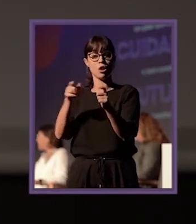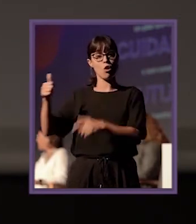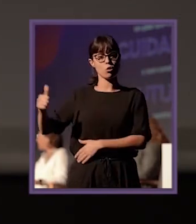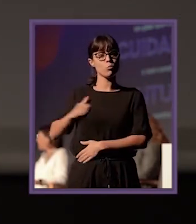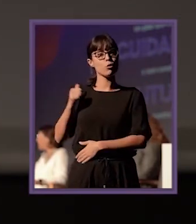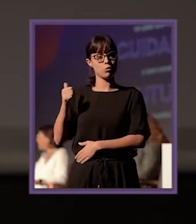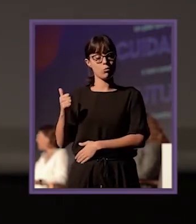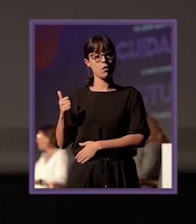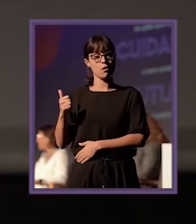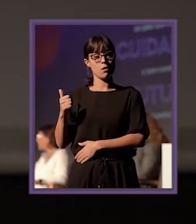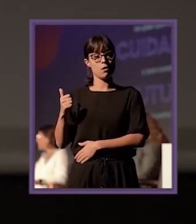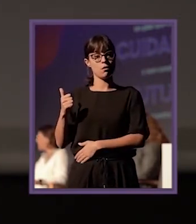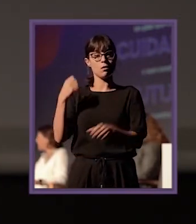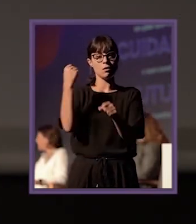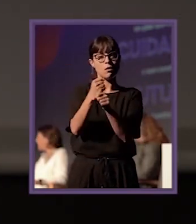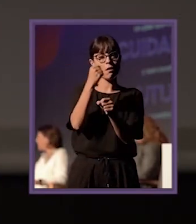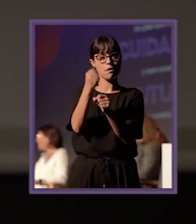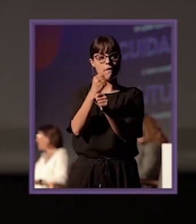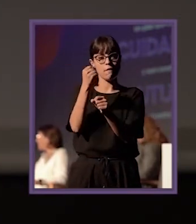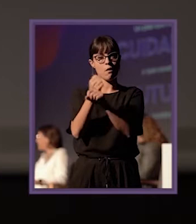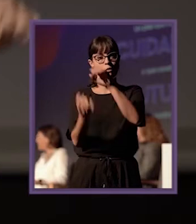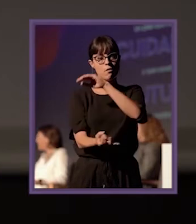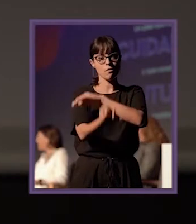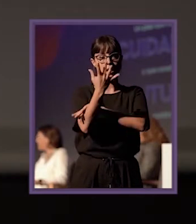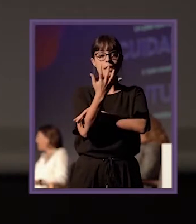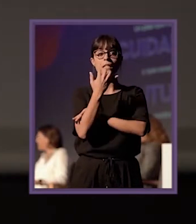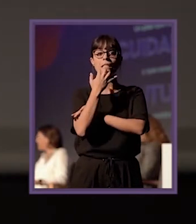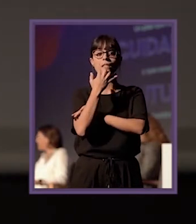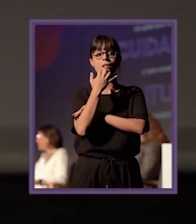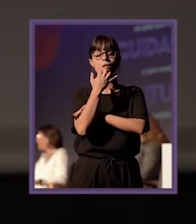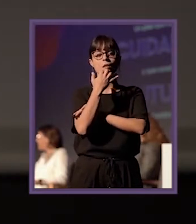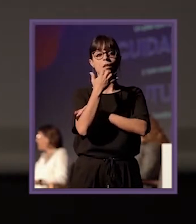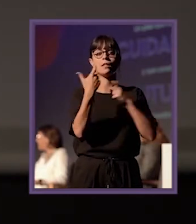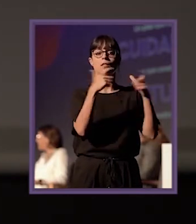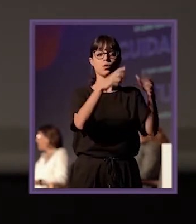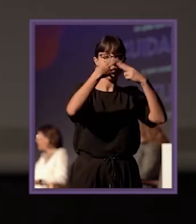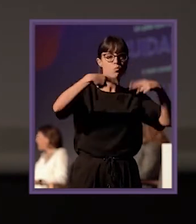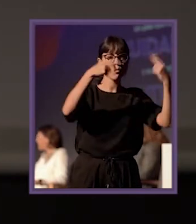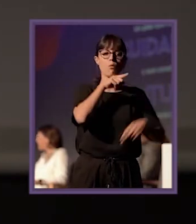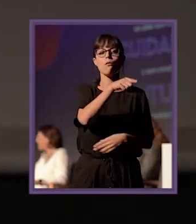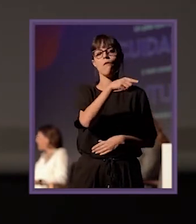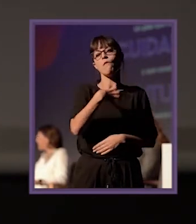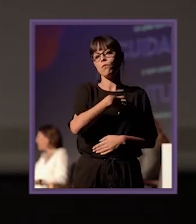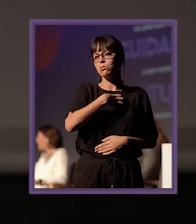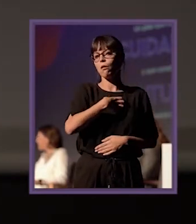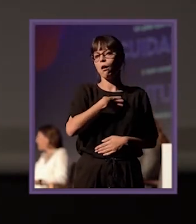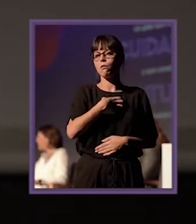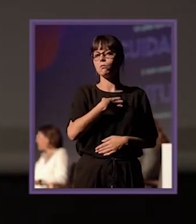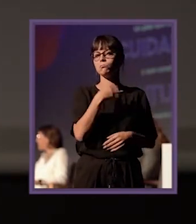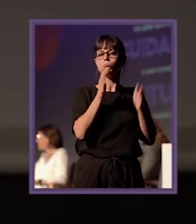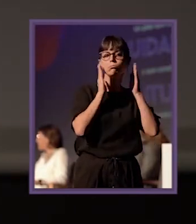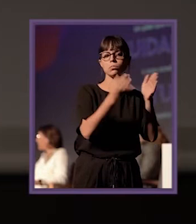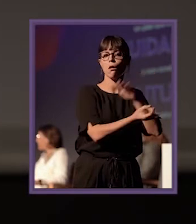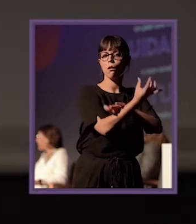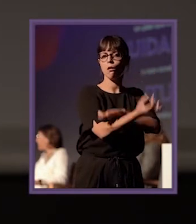para generar empleo que si se involucra el sector público puede ser empleo de calidad. La Organización Internacional